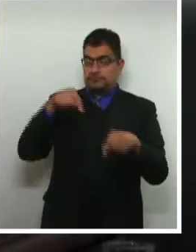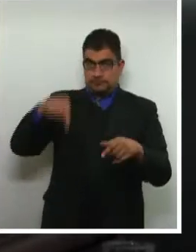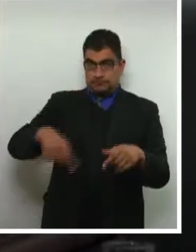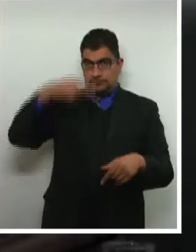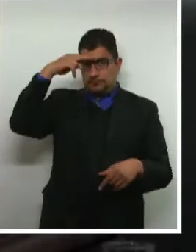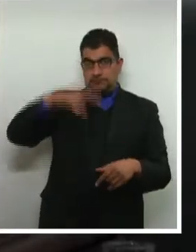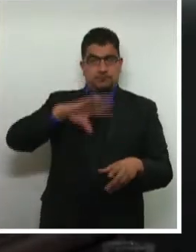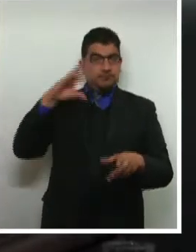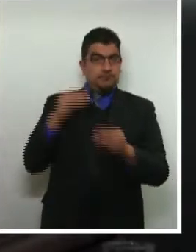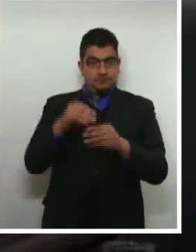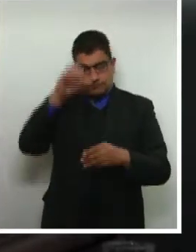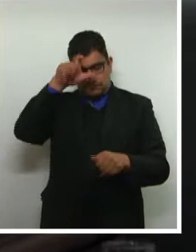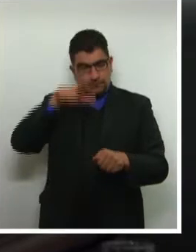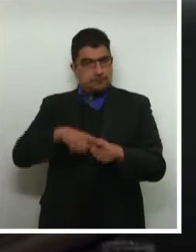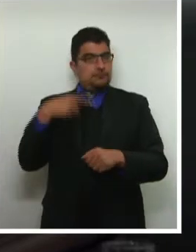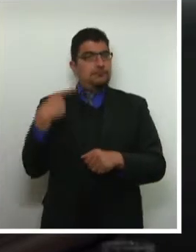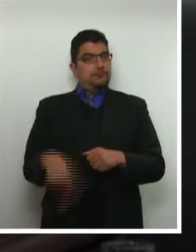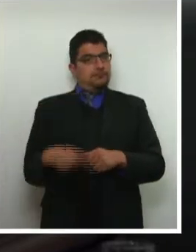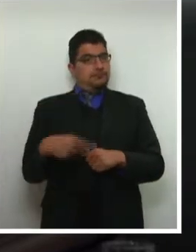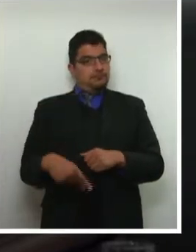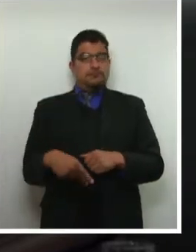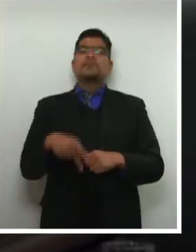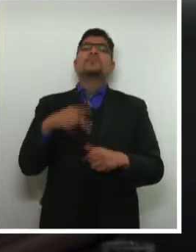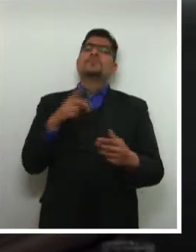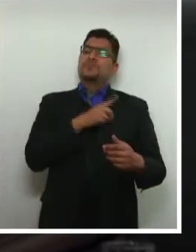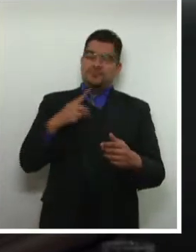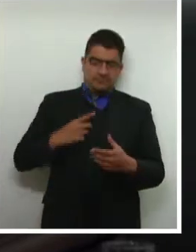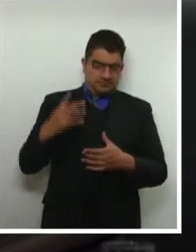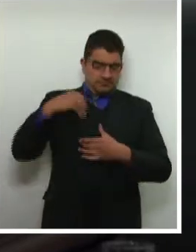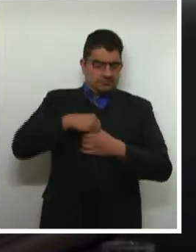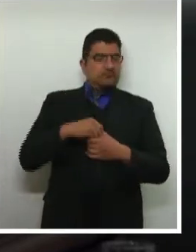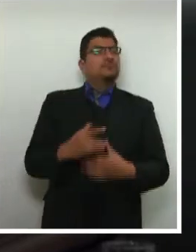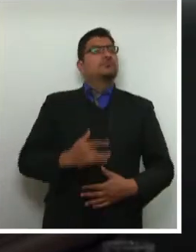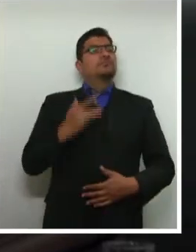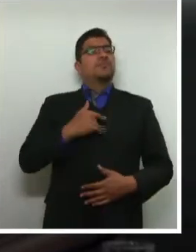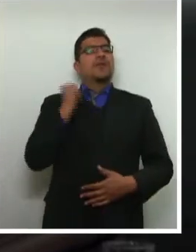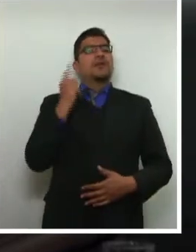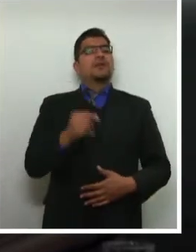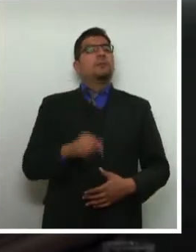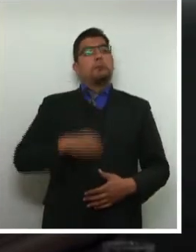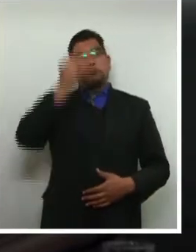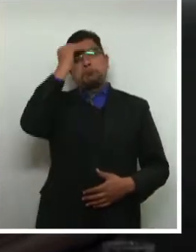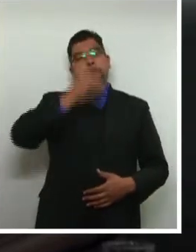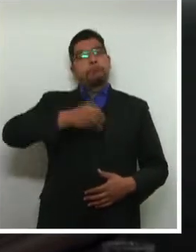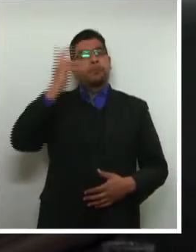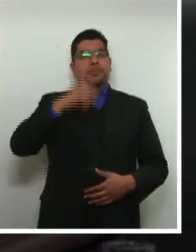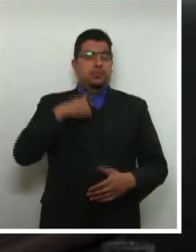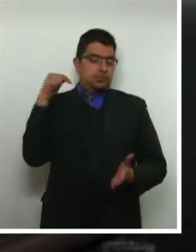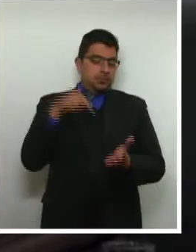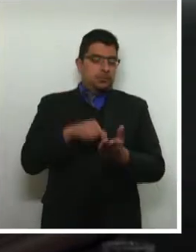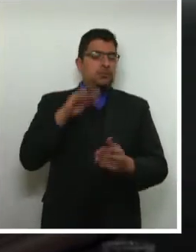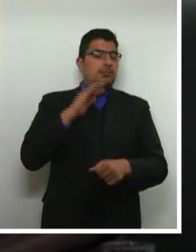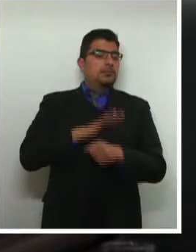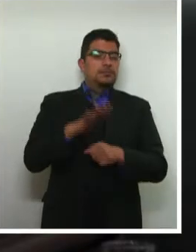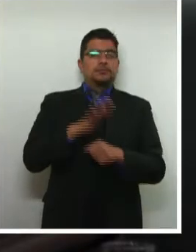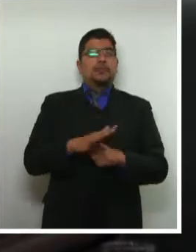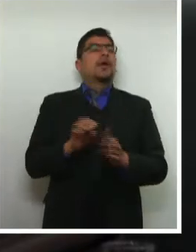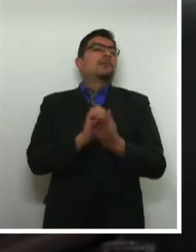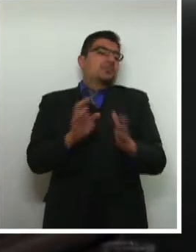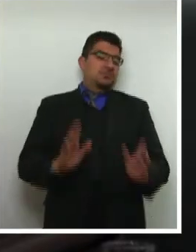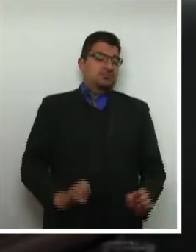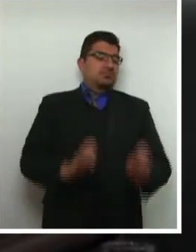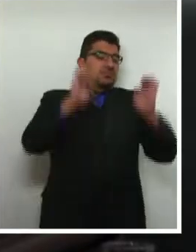nuestro patrimonio cultural, debe de tener algo que parece que de repente se nos olvidara cuando se construyen o cuando